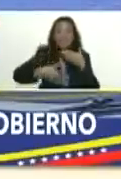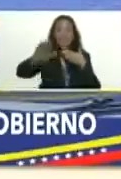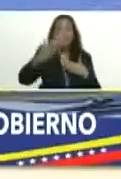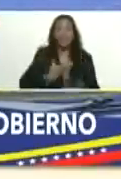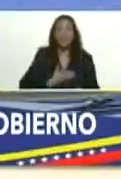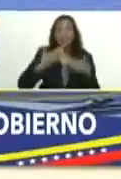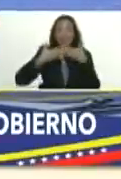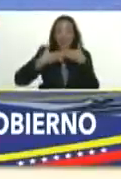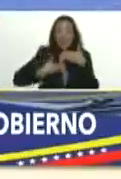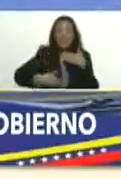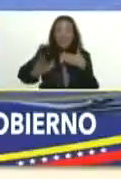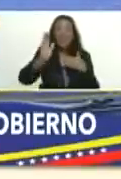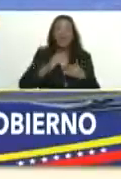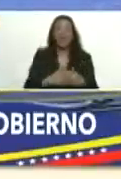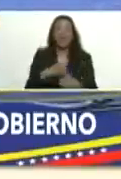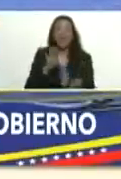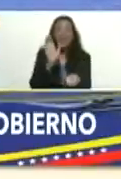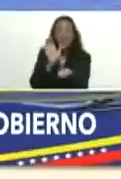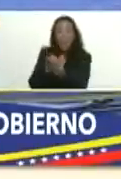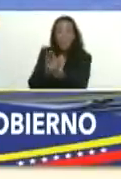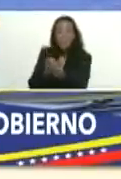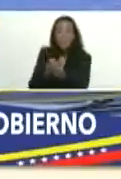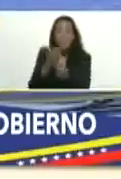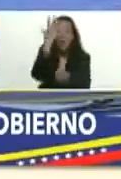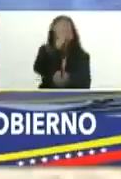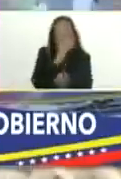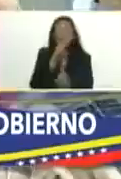alcaldesa de Nueva Esparta. ¿Ah?